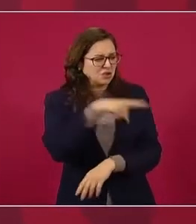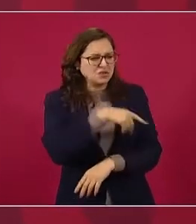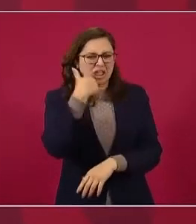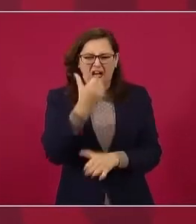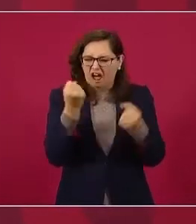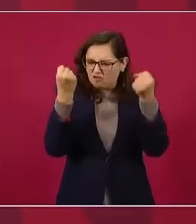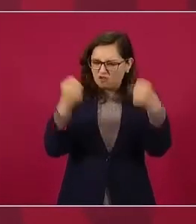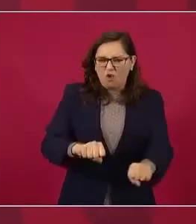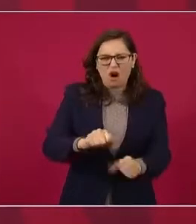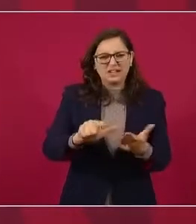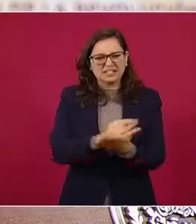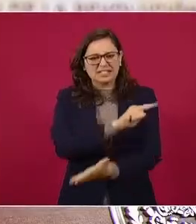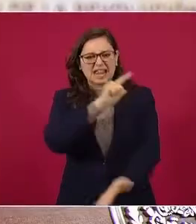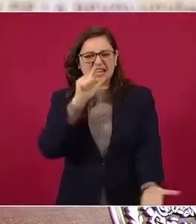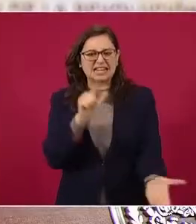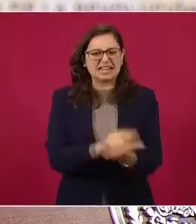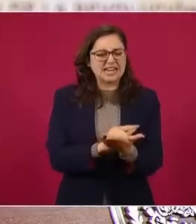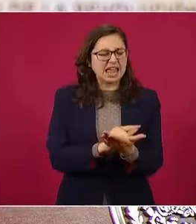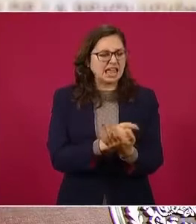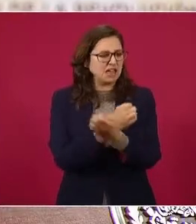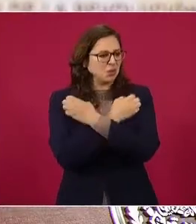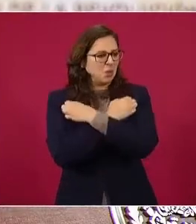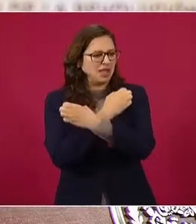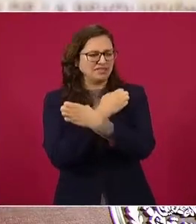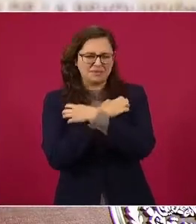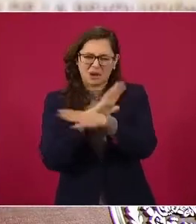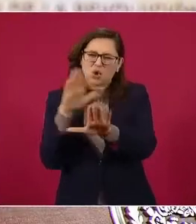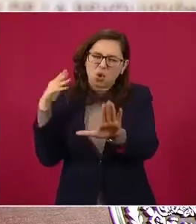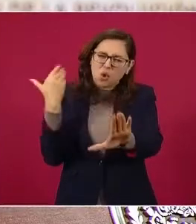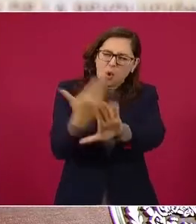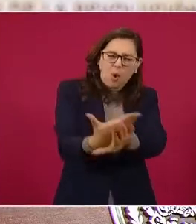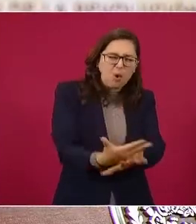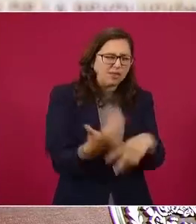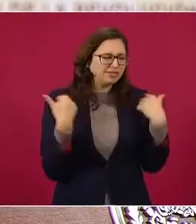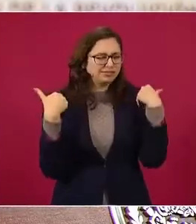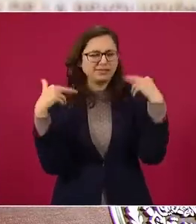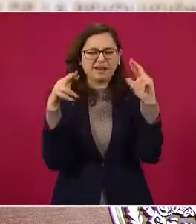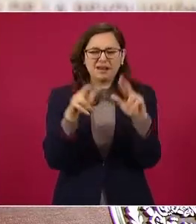especial la llamada reforma educativa,